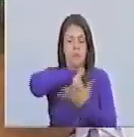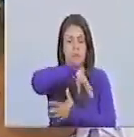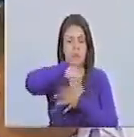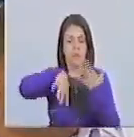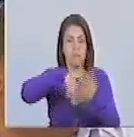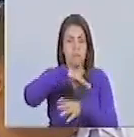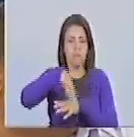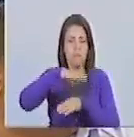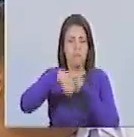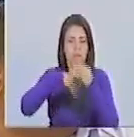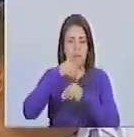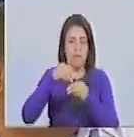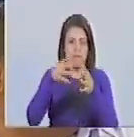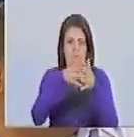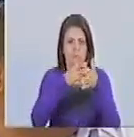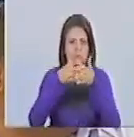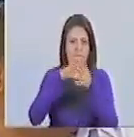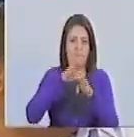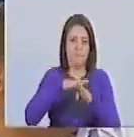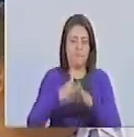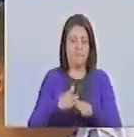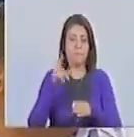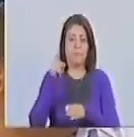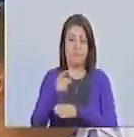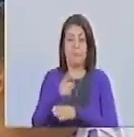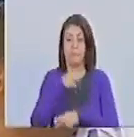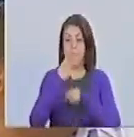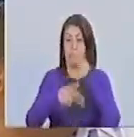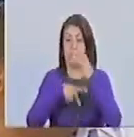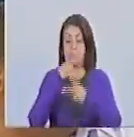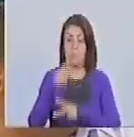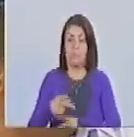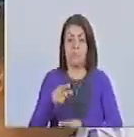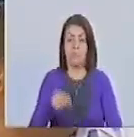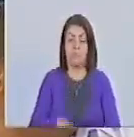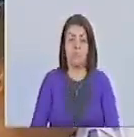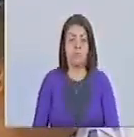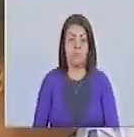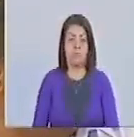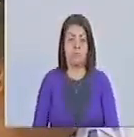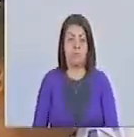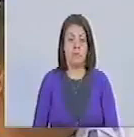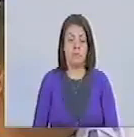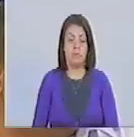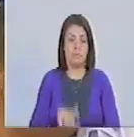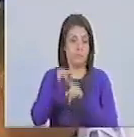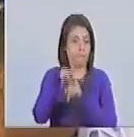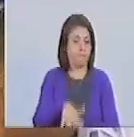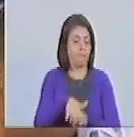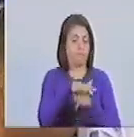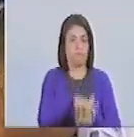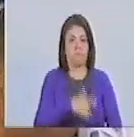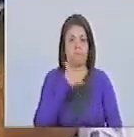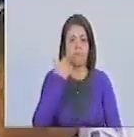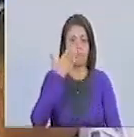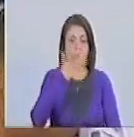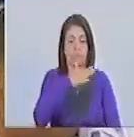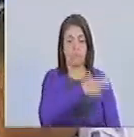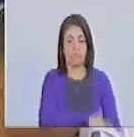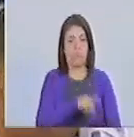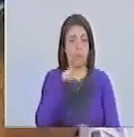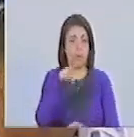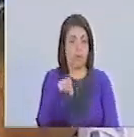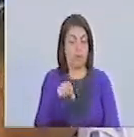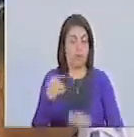y de la oligarquía imperial, e impuso como política de Estado la tortura, el asesinato.